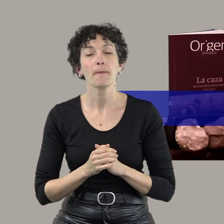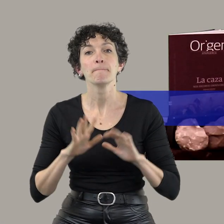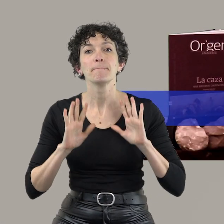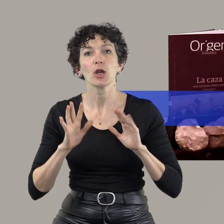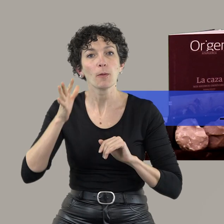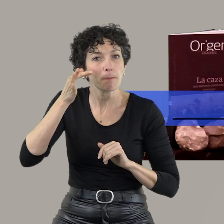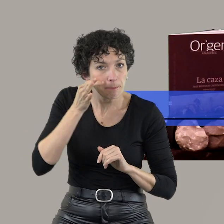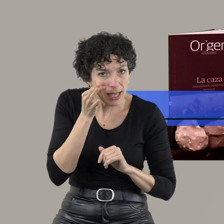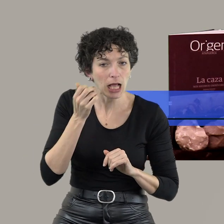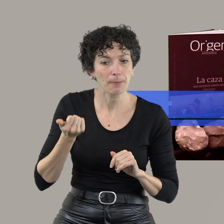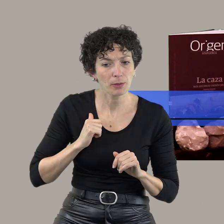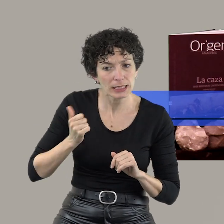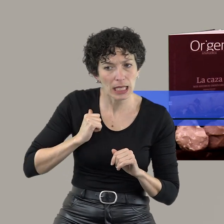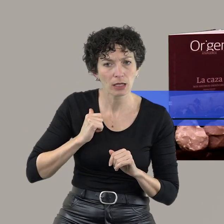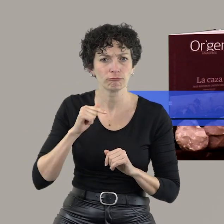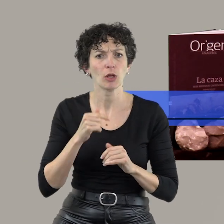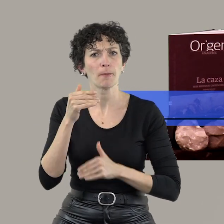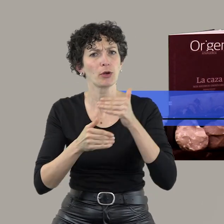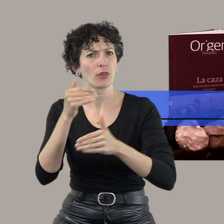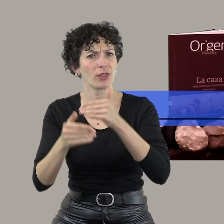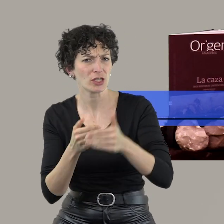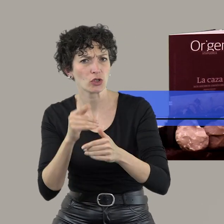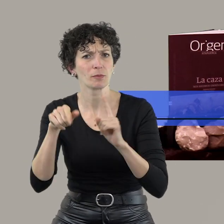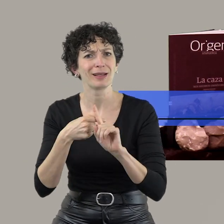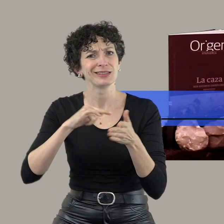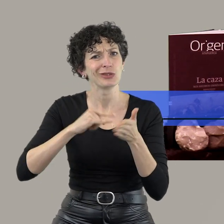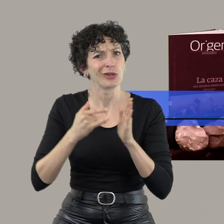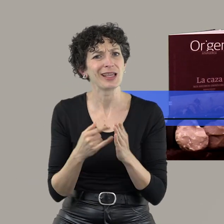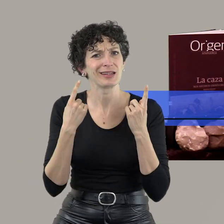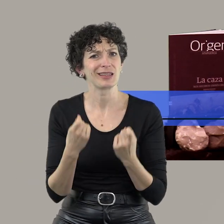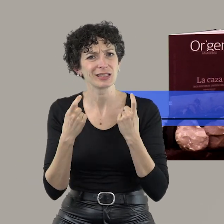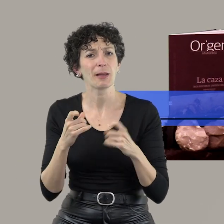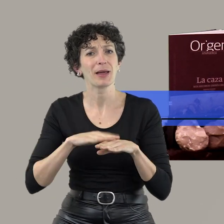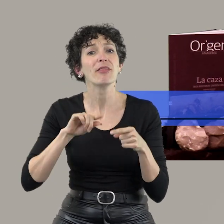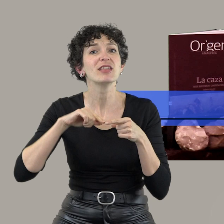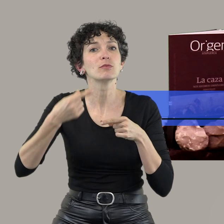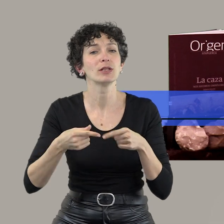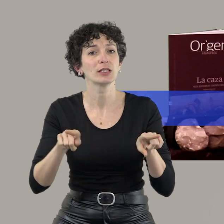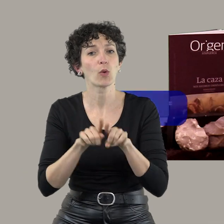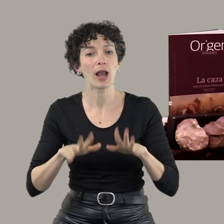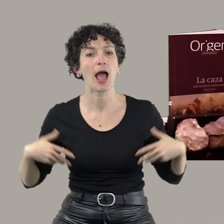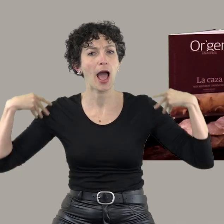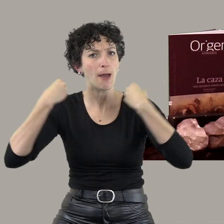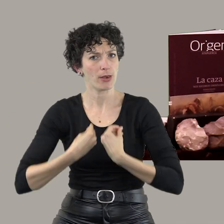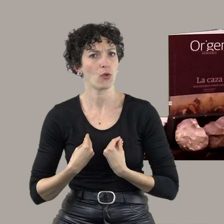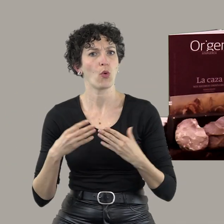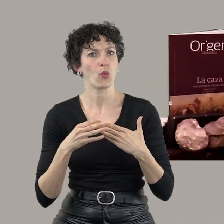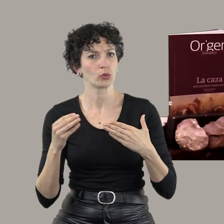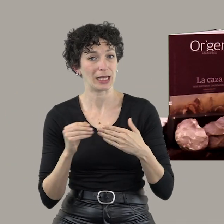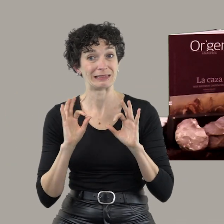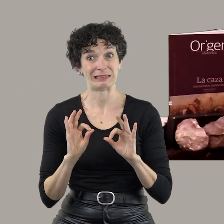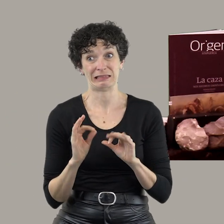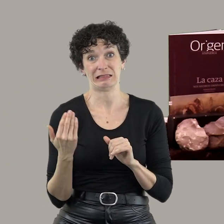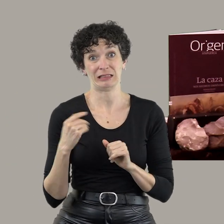allá de la extracción de la piel, son necesarios una serie de procesos y de tecnología para su uso final como abrigo. En este sentido, acabamos de